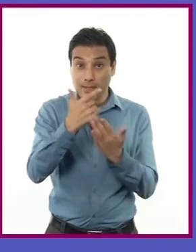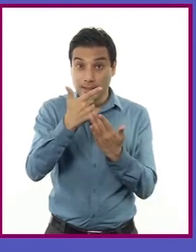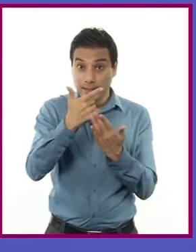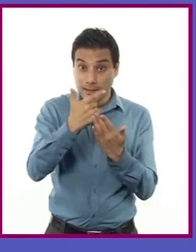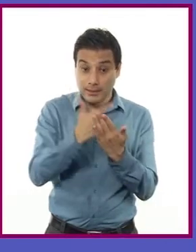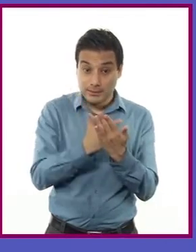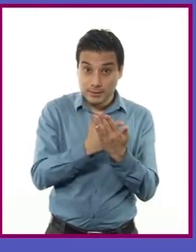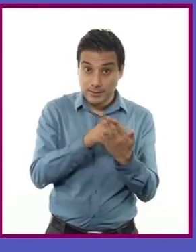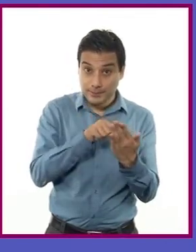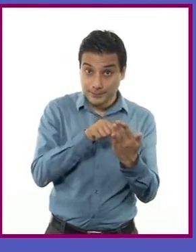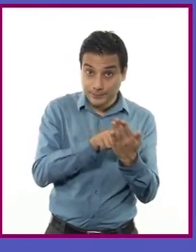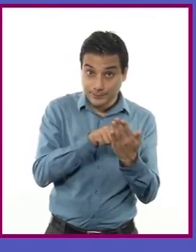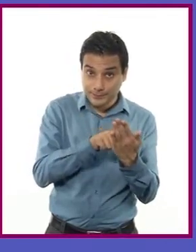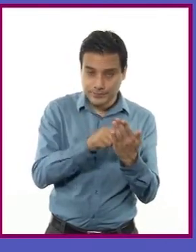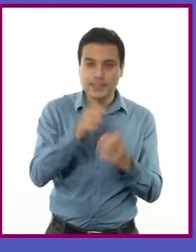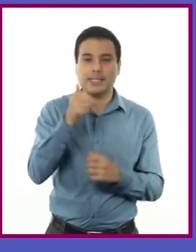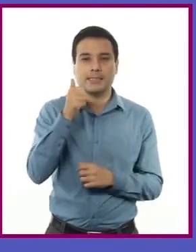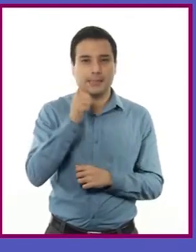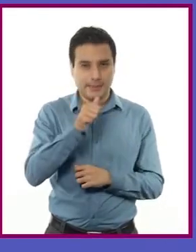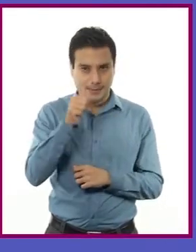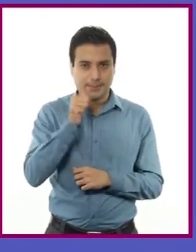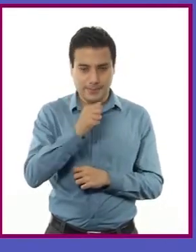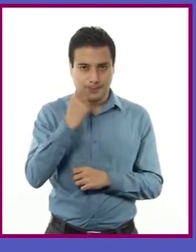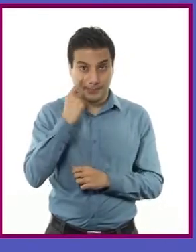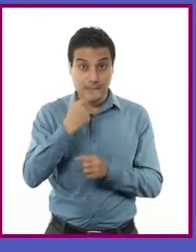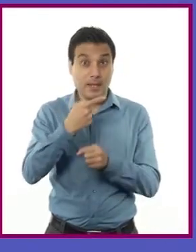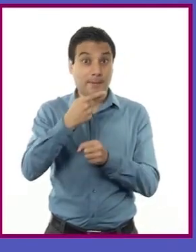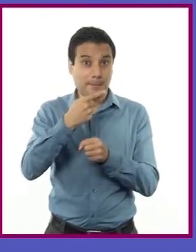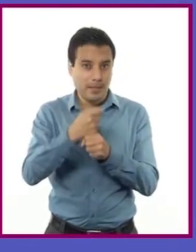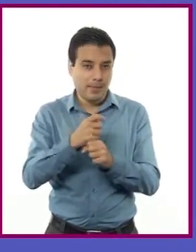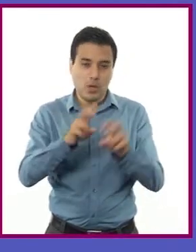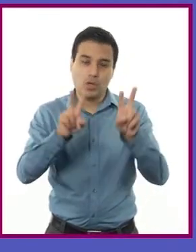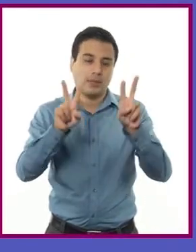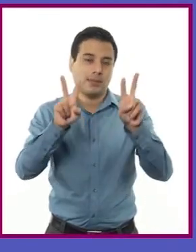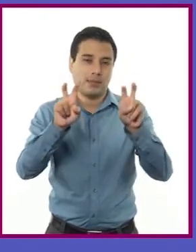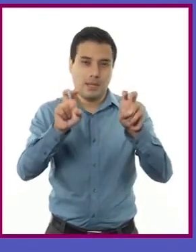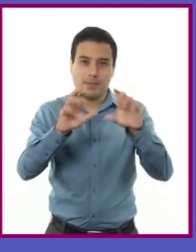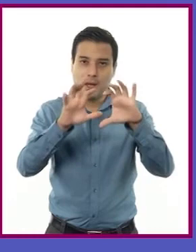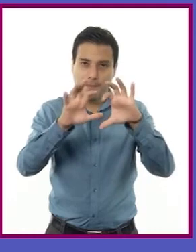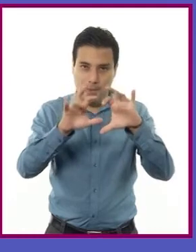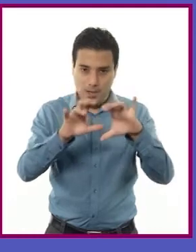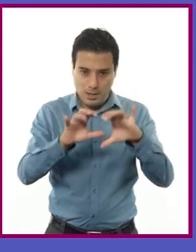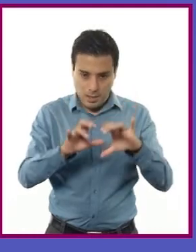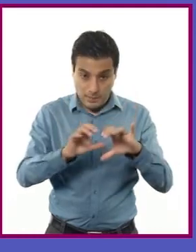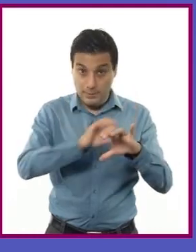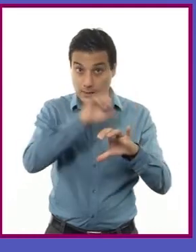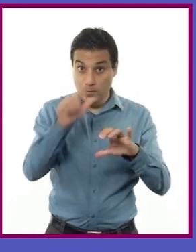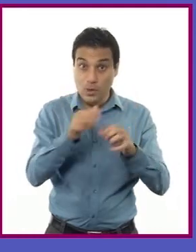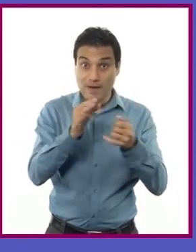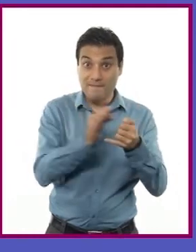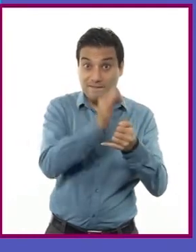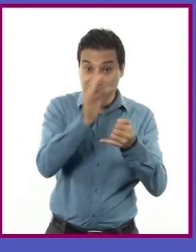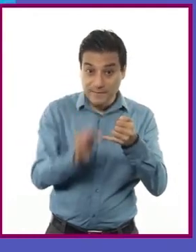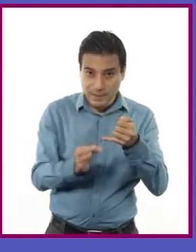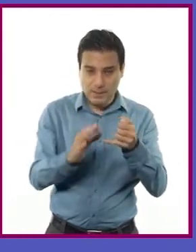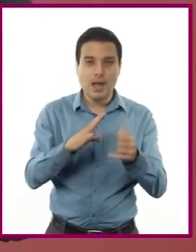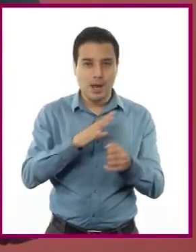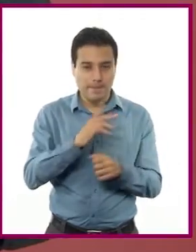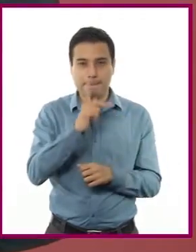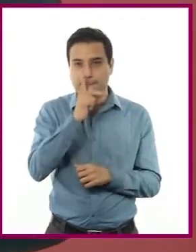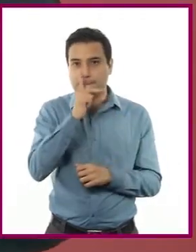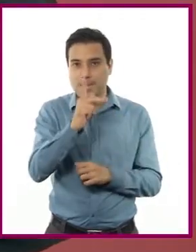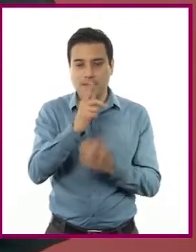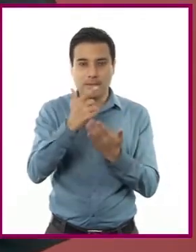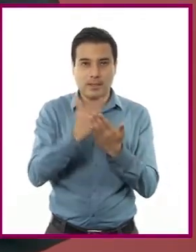un texto en particular que los antecede. Como ya mencionaba al principio, Irma, hay